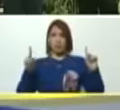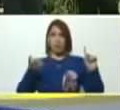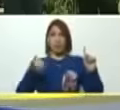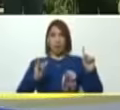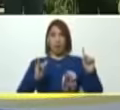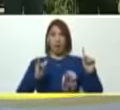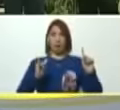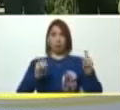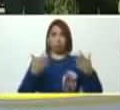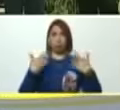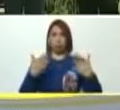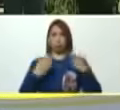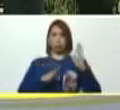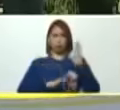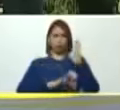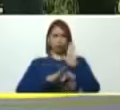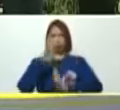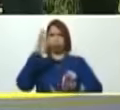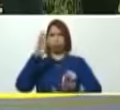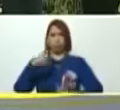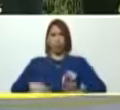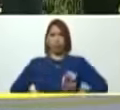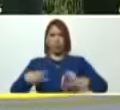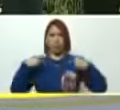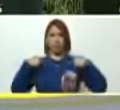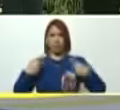tasa acelerada de crecimiento de la humanidad,